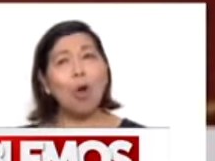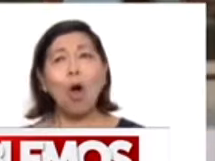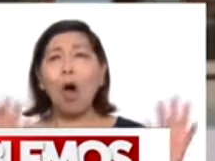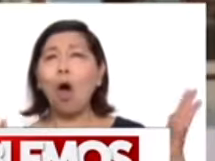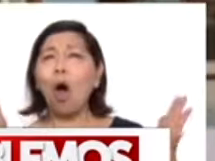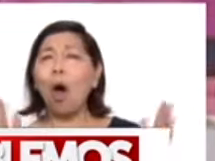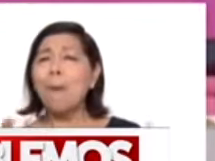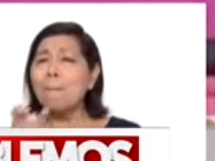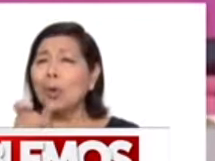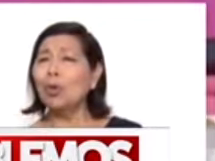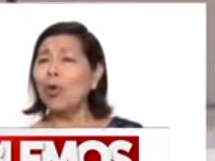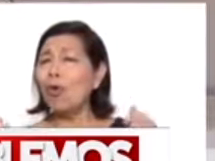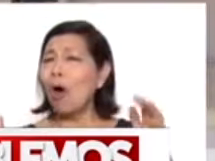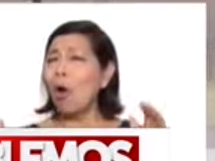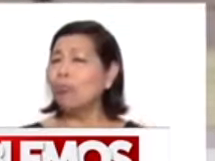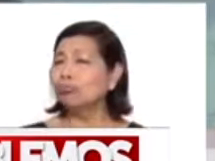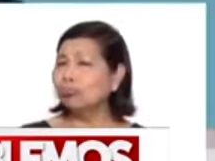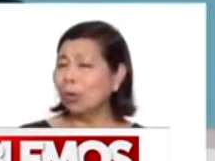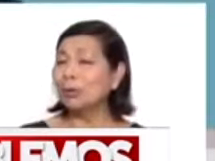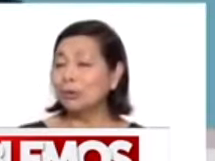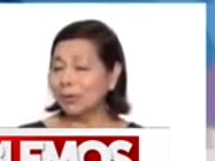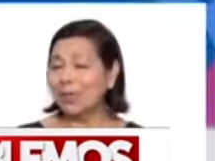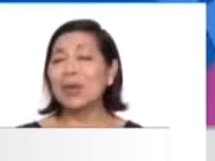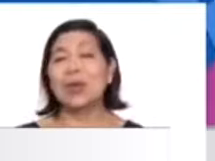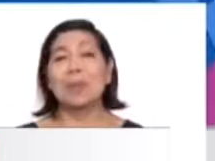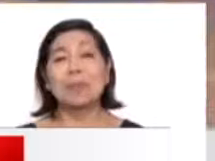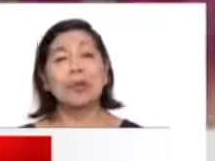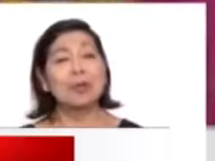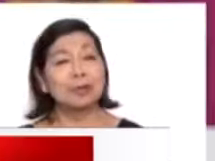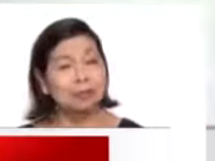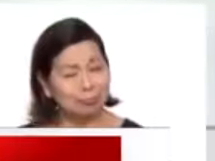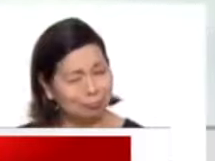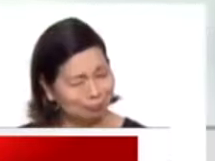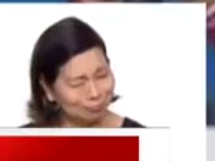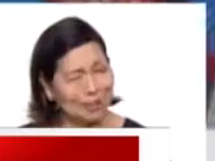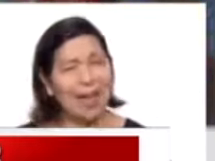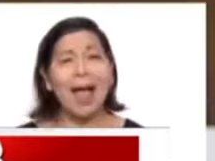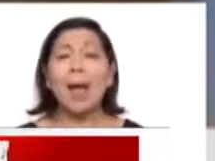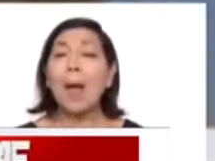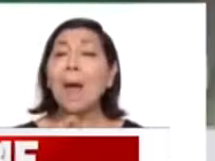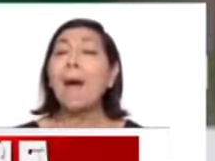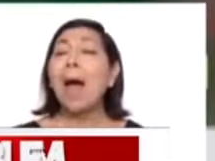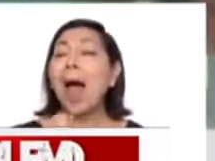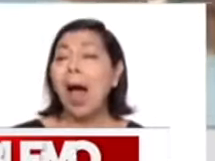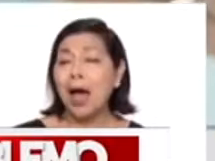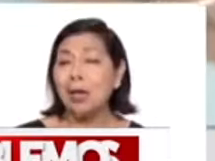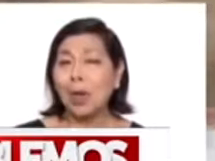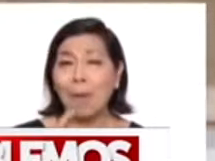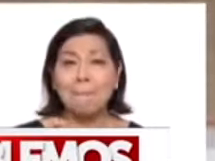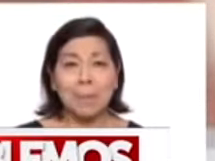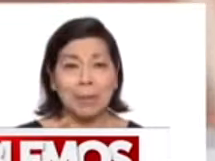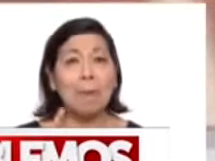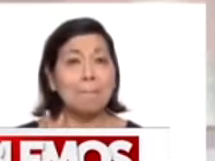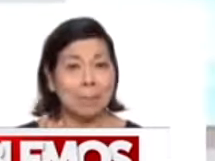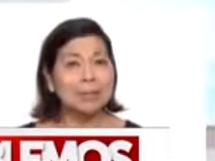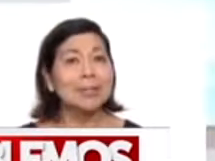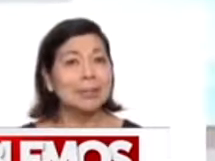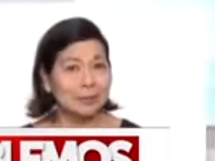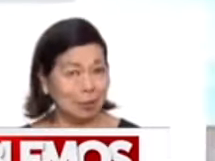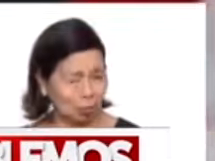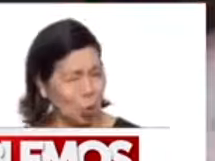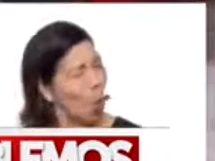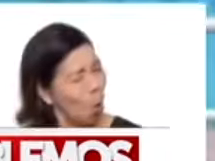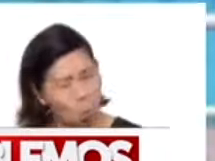aplaudimos a miles de deportistas, pueden estar seguros, queridos amigos, que en Lima 2027 lo haremos con la